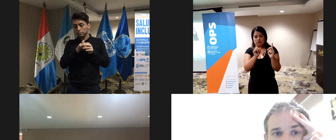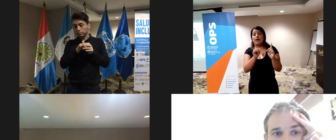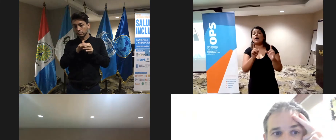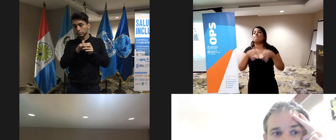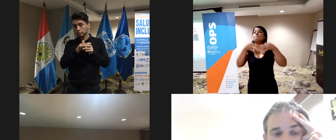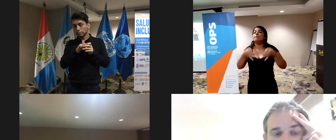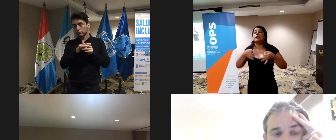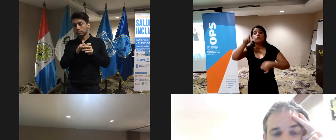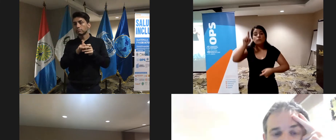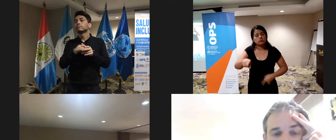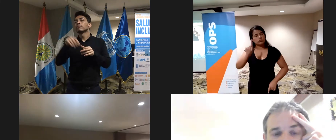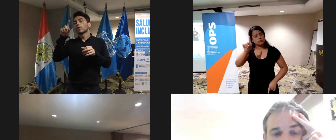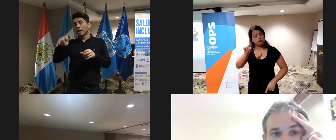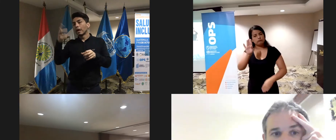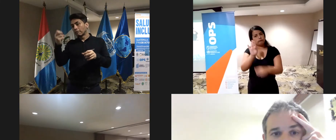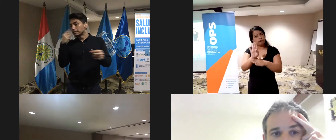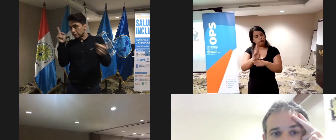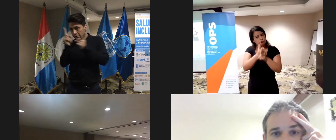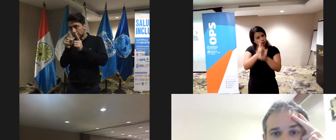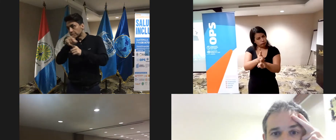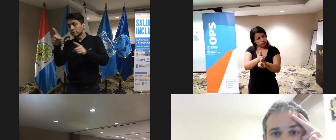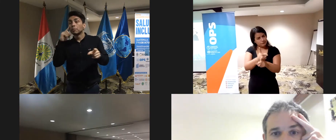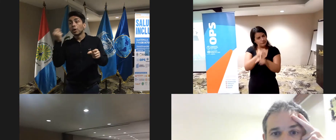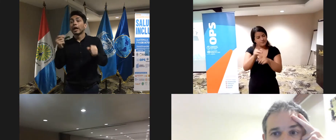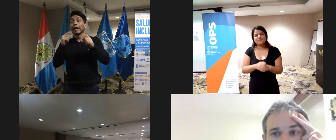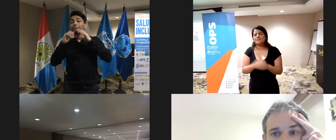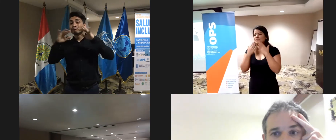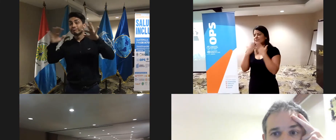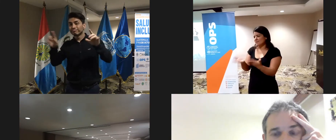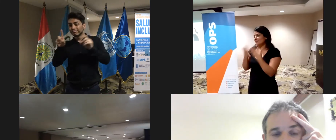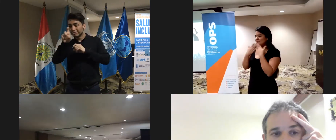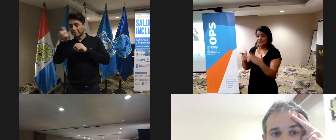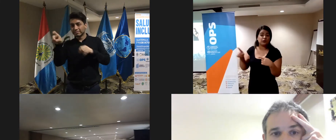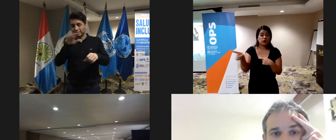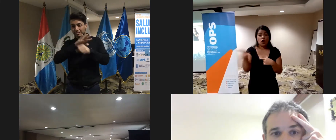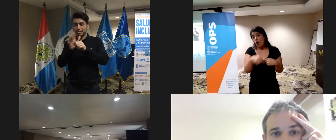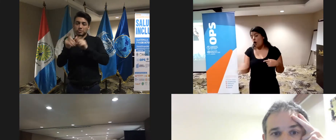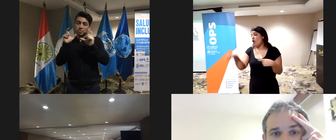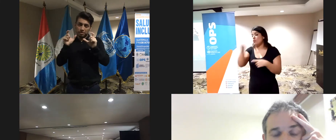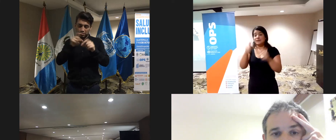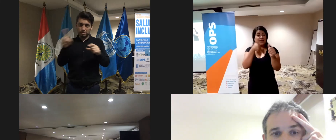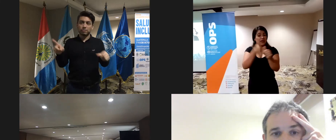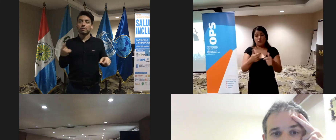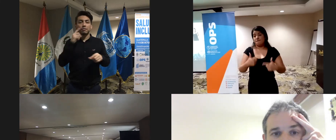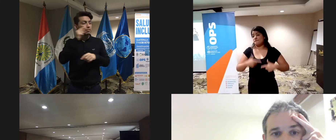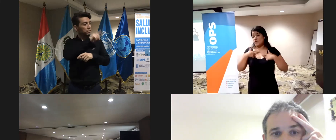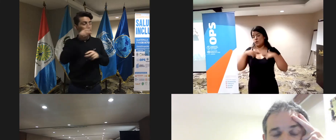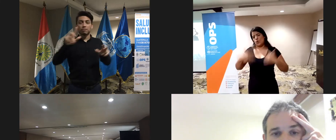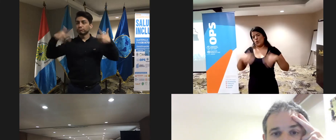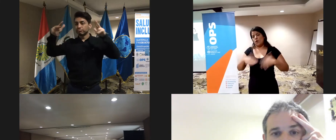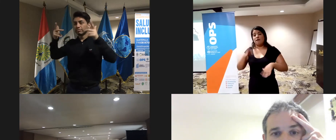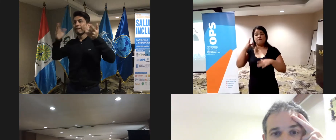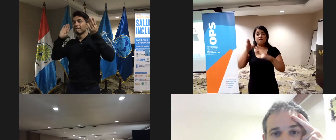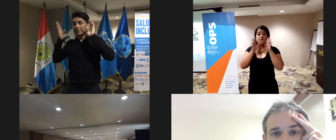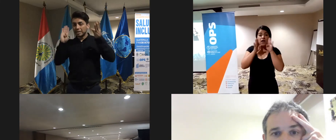siempre cuidándonos porque aún el virus está cerca. Agradecemos a todos los que nos han seguido también en vivo a través del los canales de Facebook,